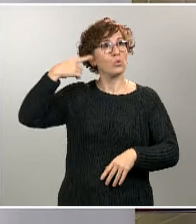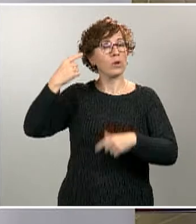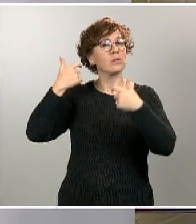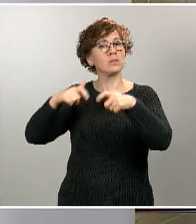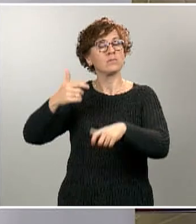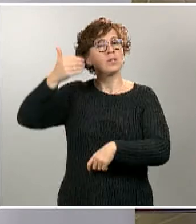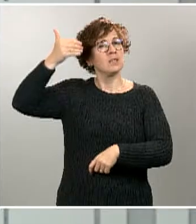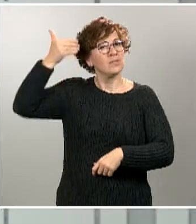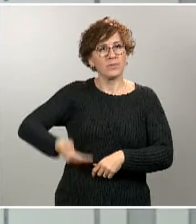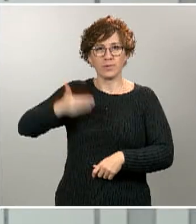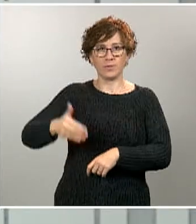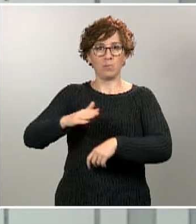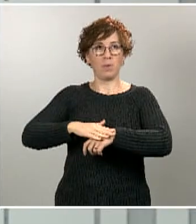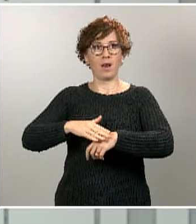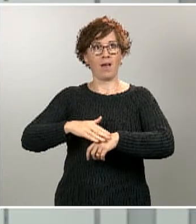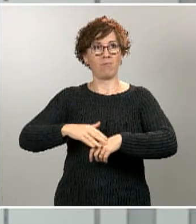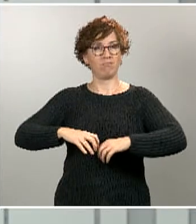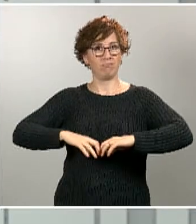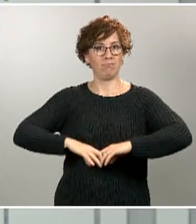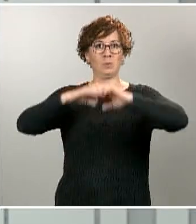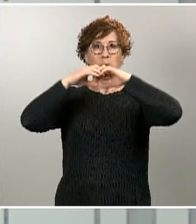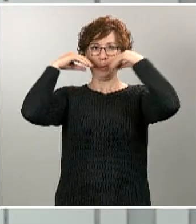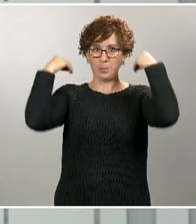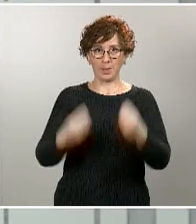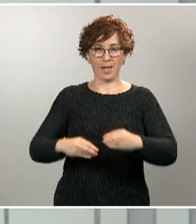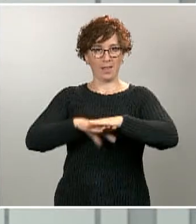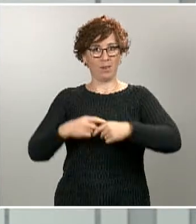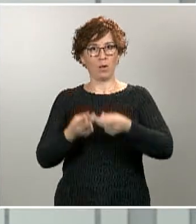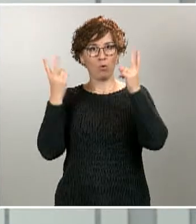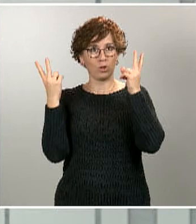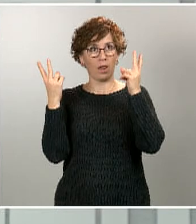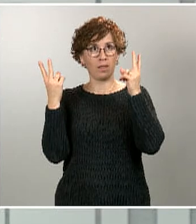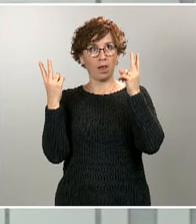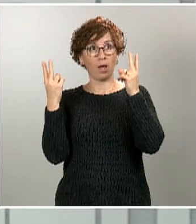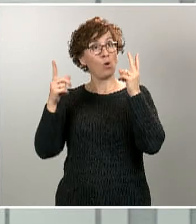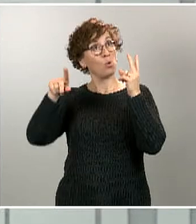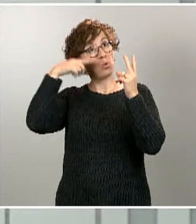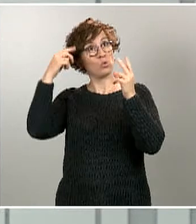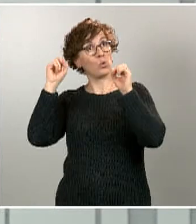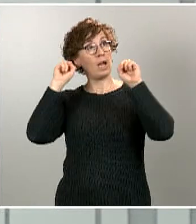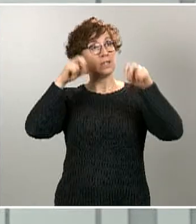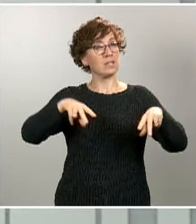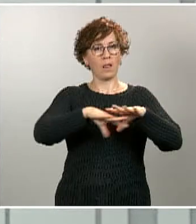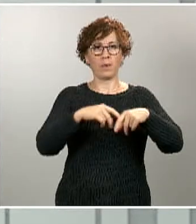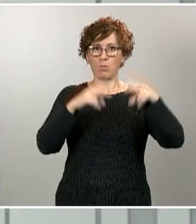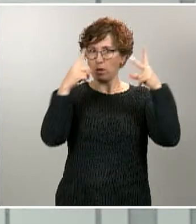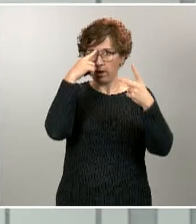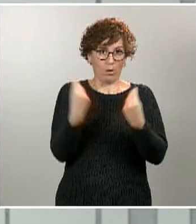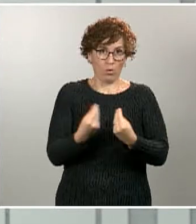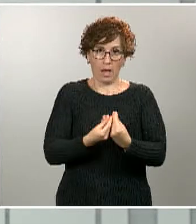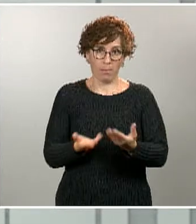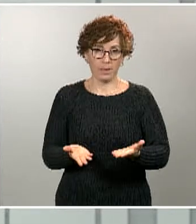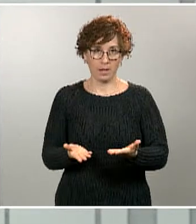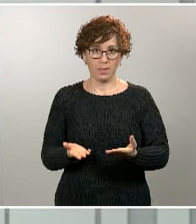la consolidación de la democracia. No se entiende democracia sin la cultura y, por tanto, tenemos que trabajar para que efectivamente en